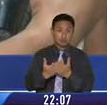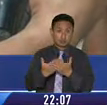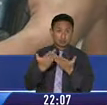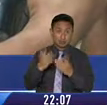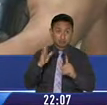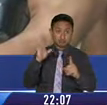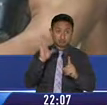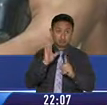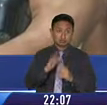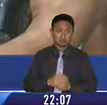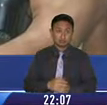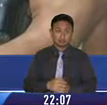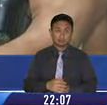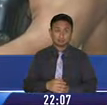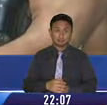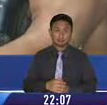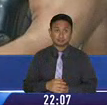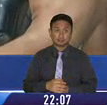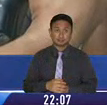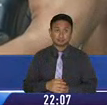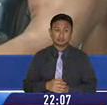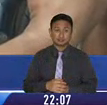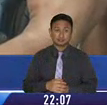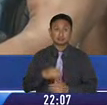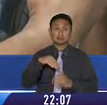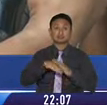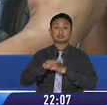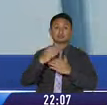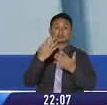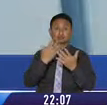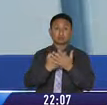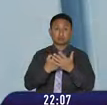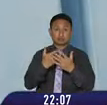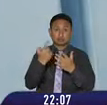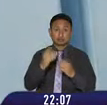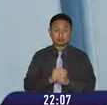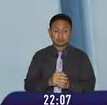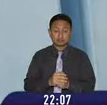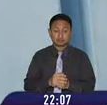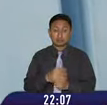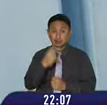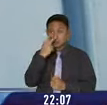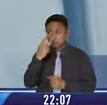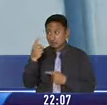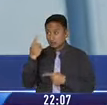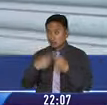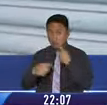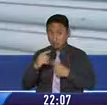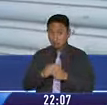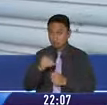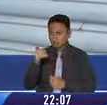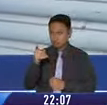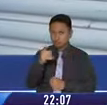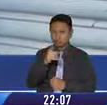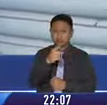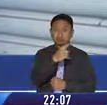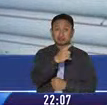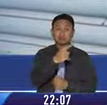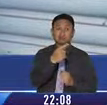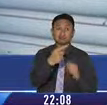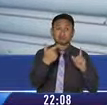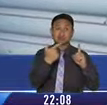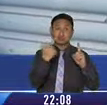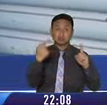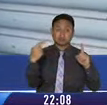amenazas. Y en los hogares comienzan a hacer los disparos. Al recorrer los negocios es fácil encontrarse con huellas de los proyectiles.